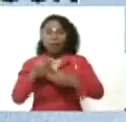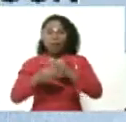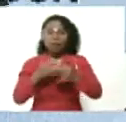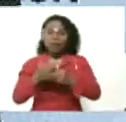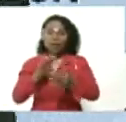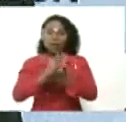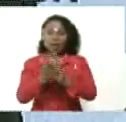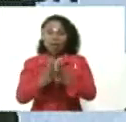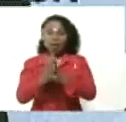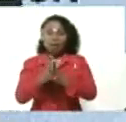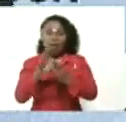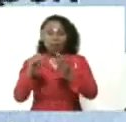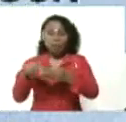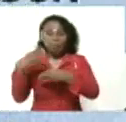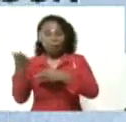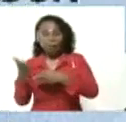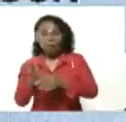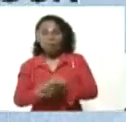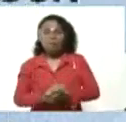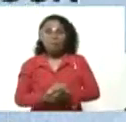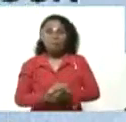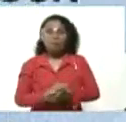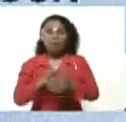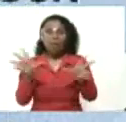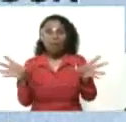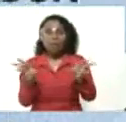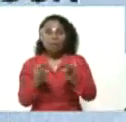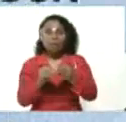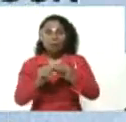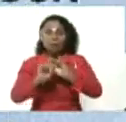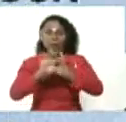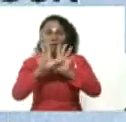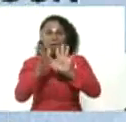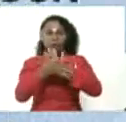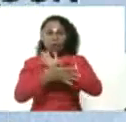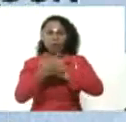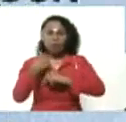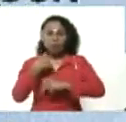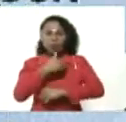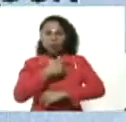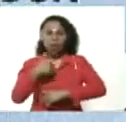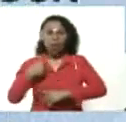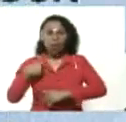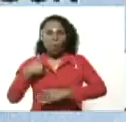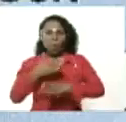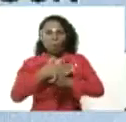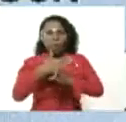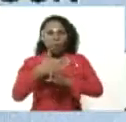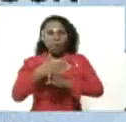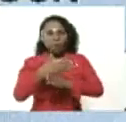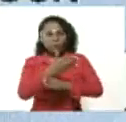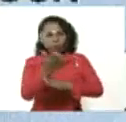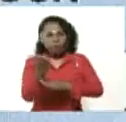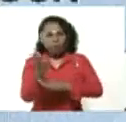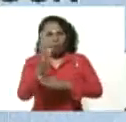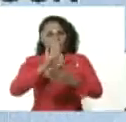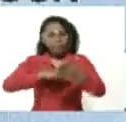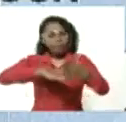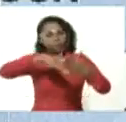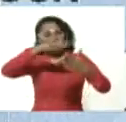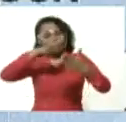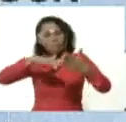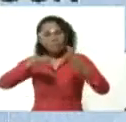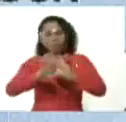demás. Hay un resumen muy claro de todo lo que les he querido compartir como pinceladas de un mundo